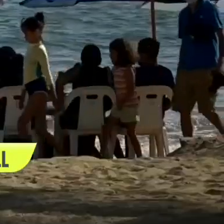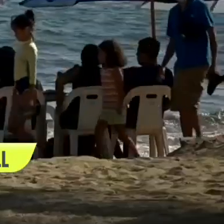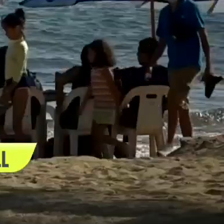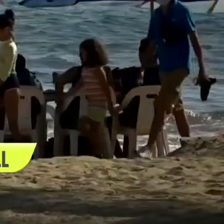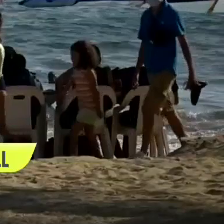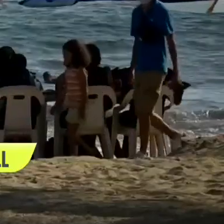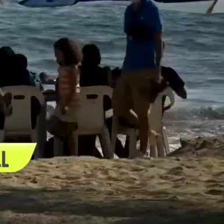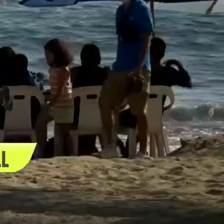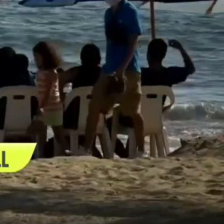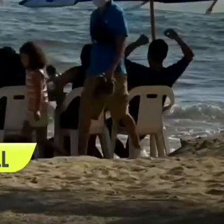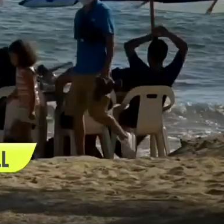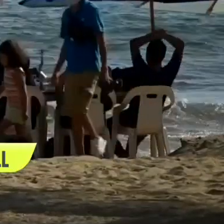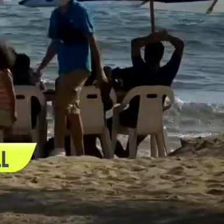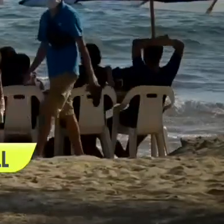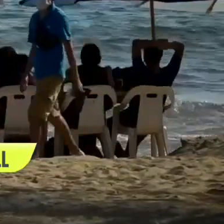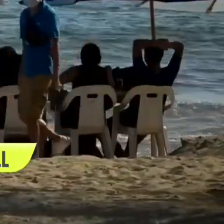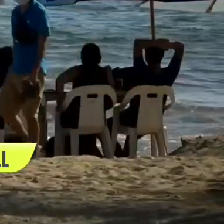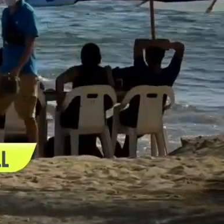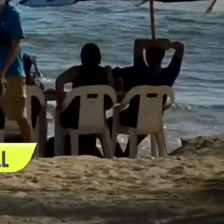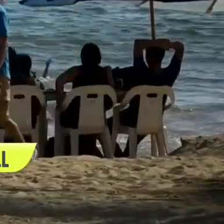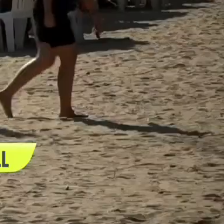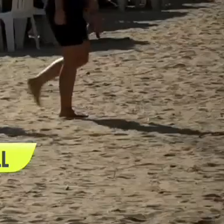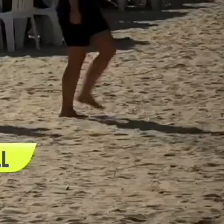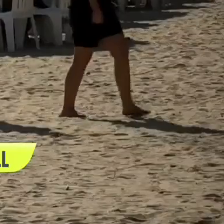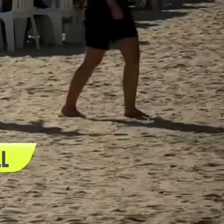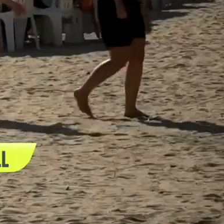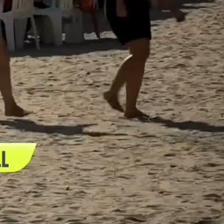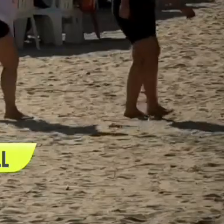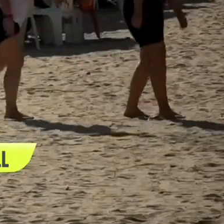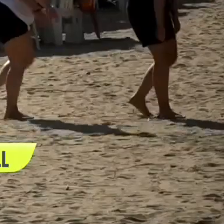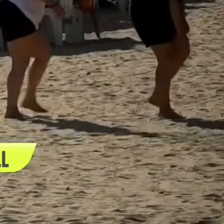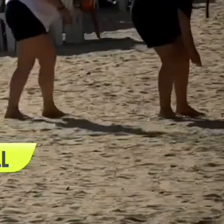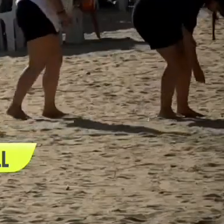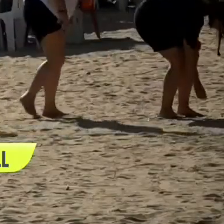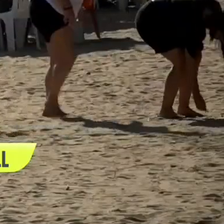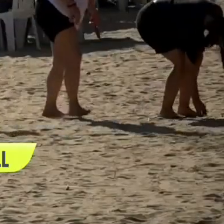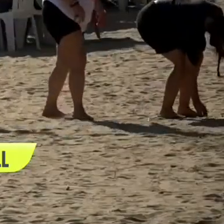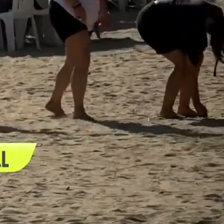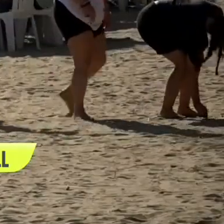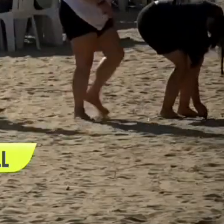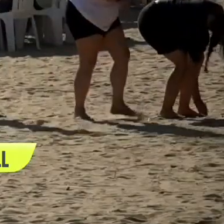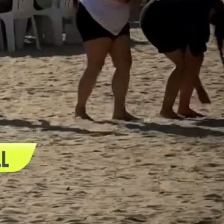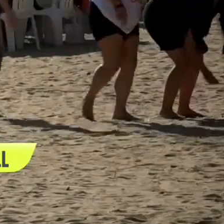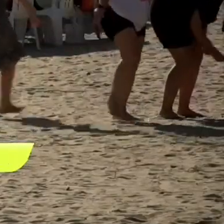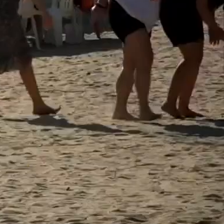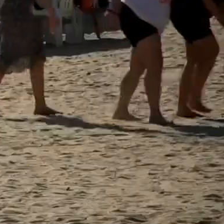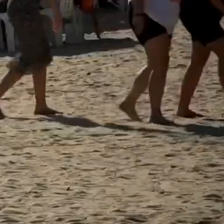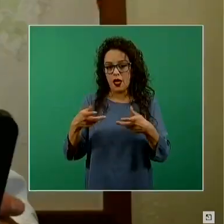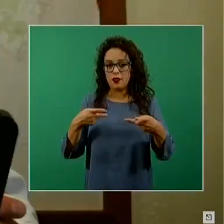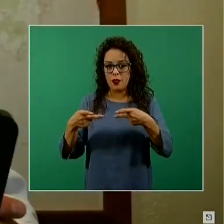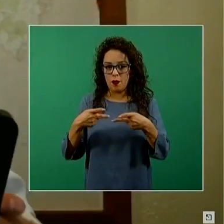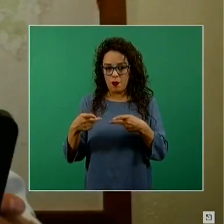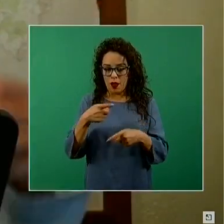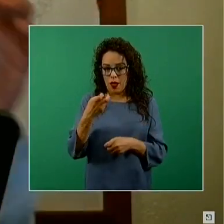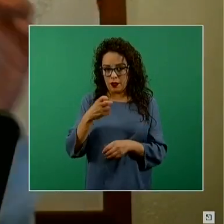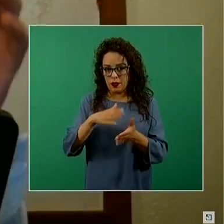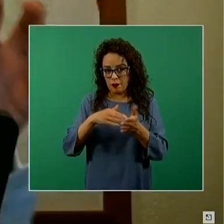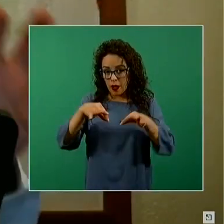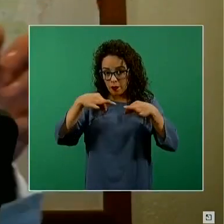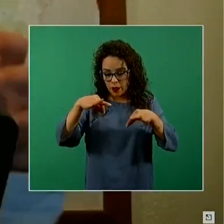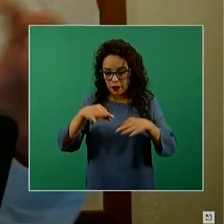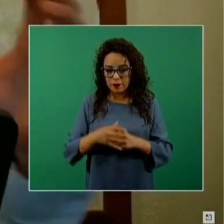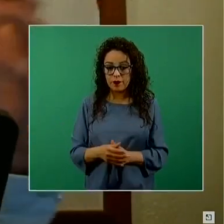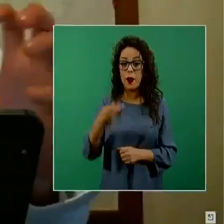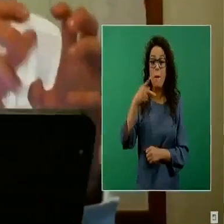de COVID-19 afecte a México precisamente a consecuencia de un repunte de contagio por estos días de asueto, así lo comentó. Pero ya desde el